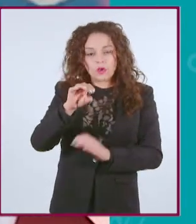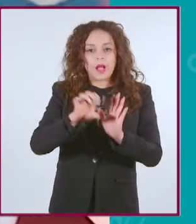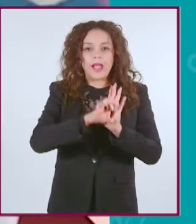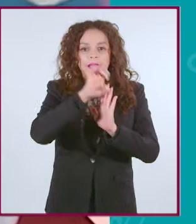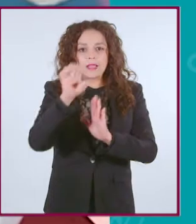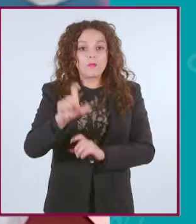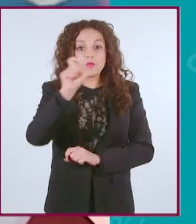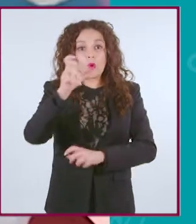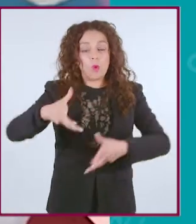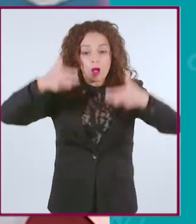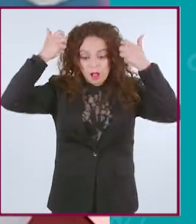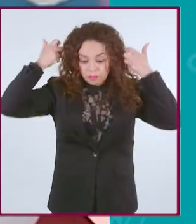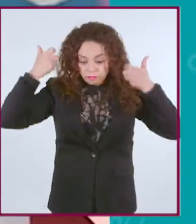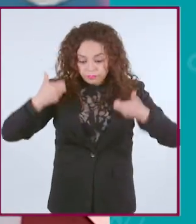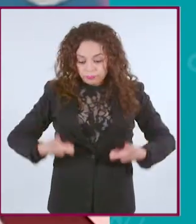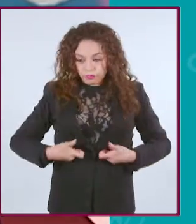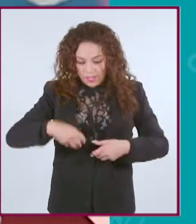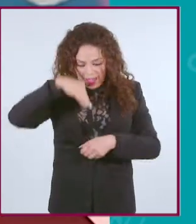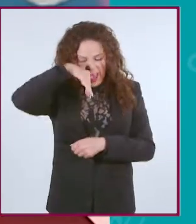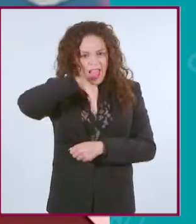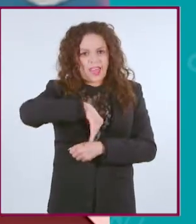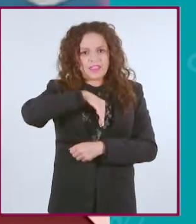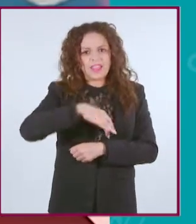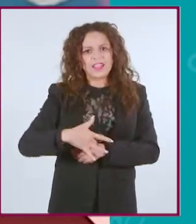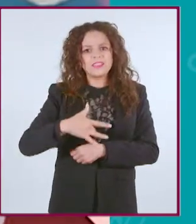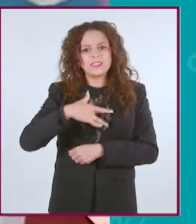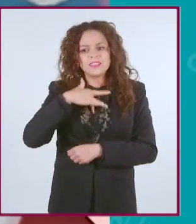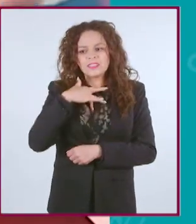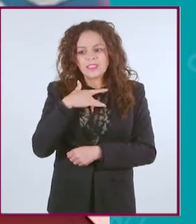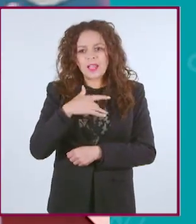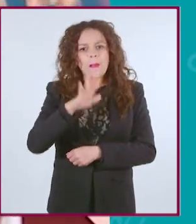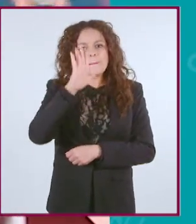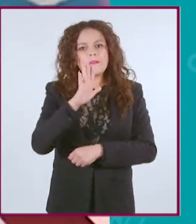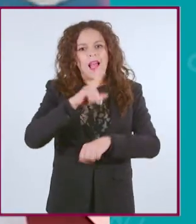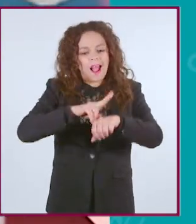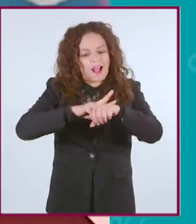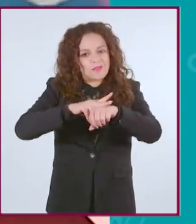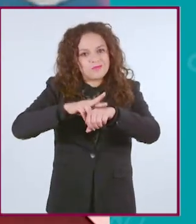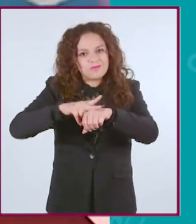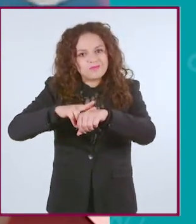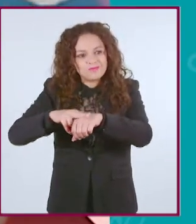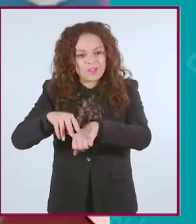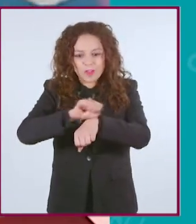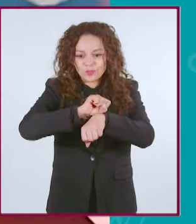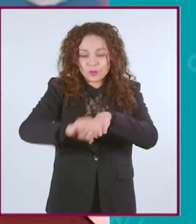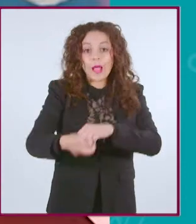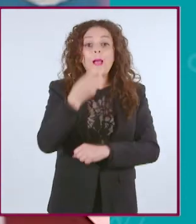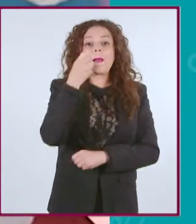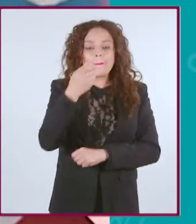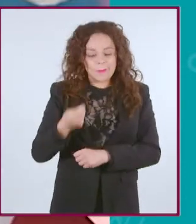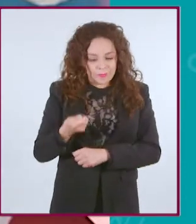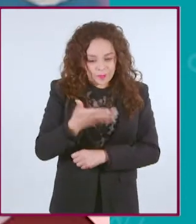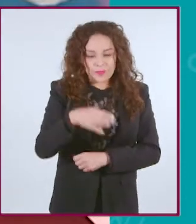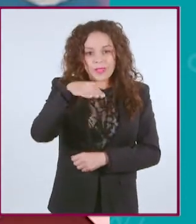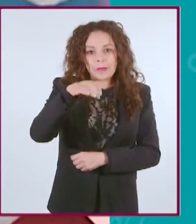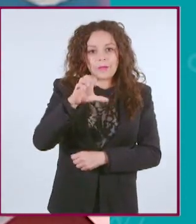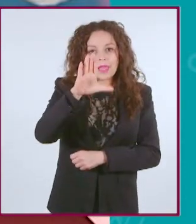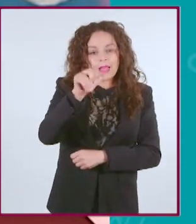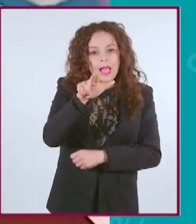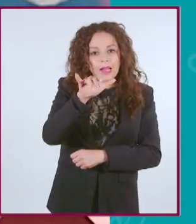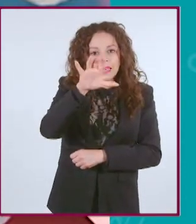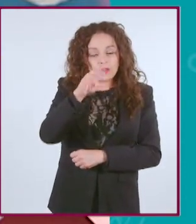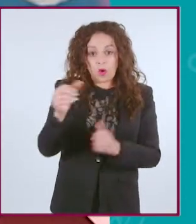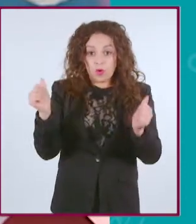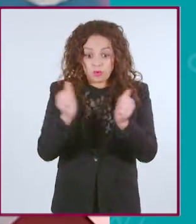las sudaderas en la parte interna está como perchadito, como afelpado. Bueno, ese es un acabado mecánico. A partir de una